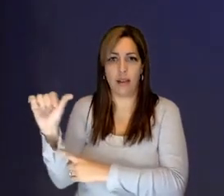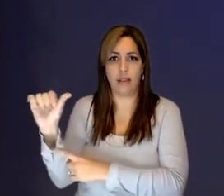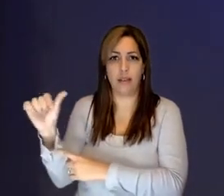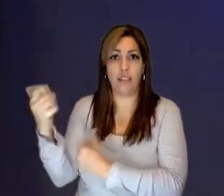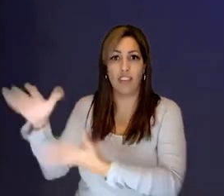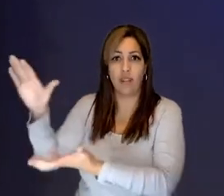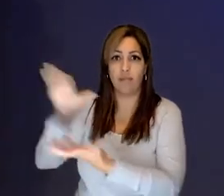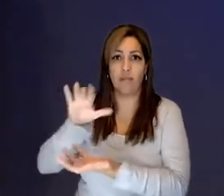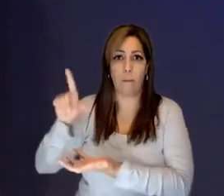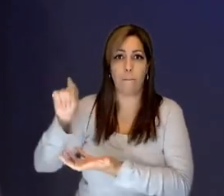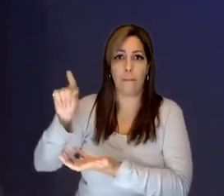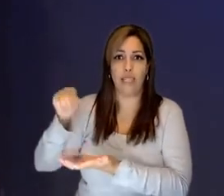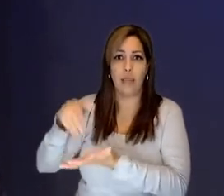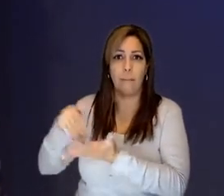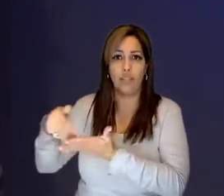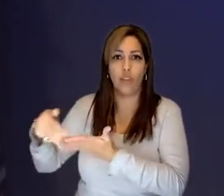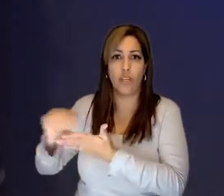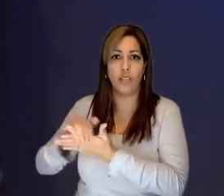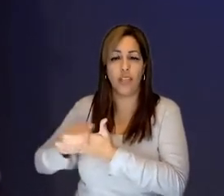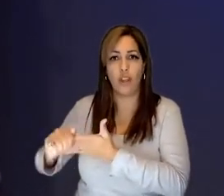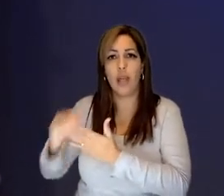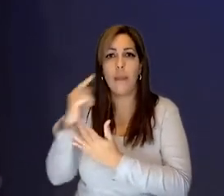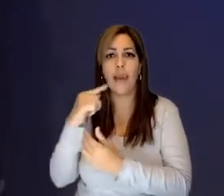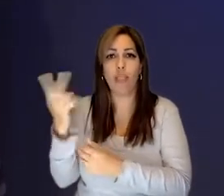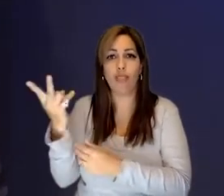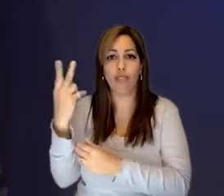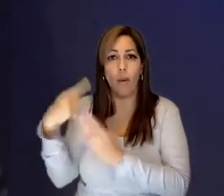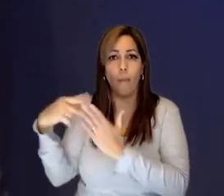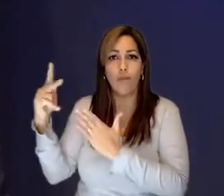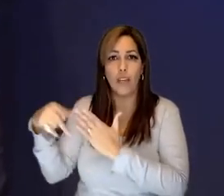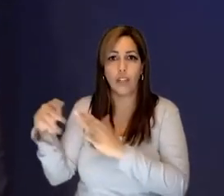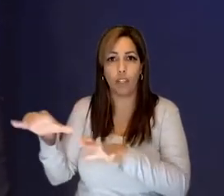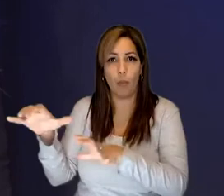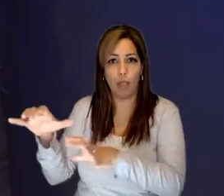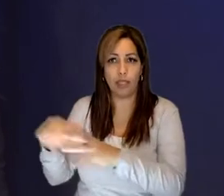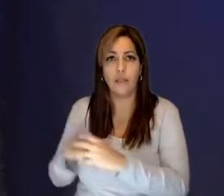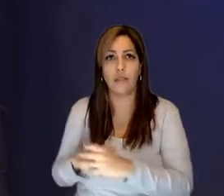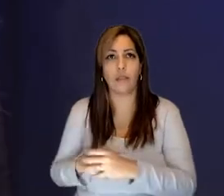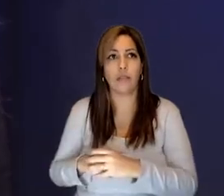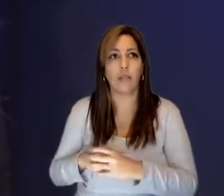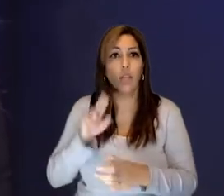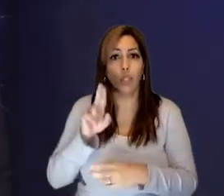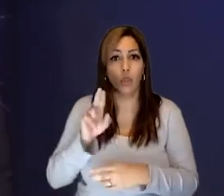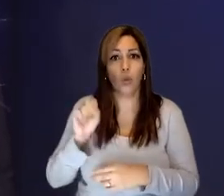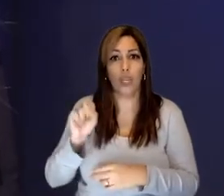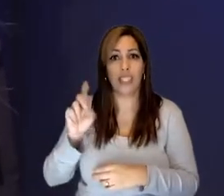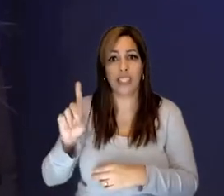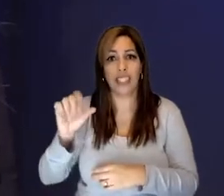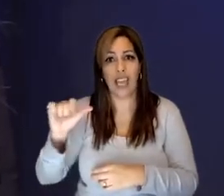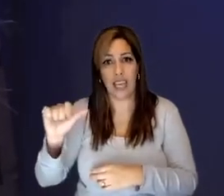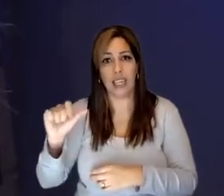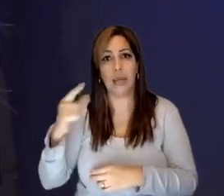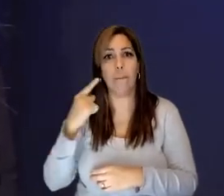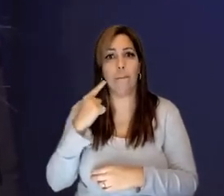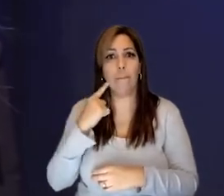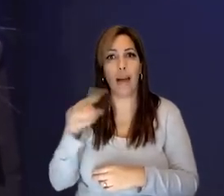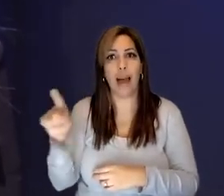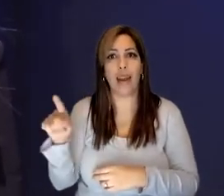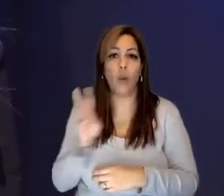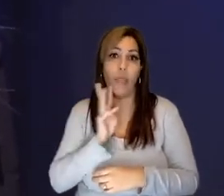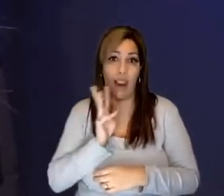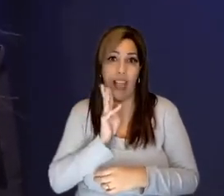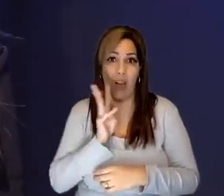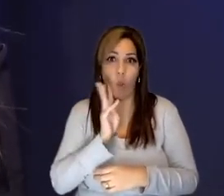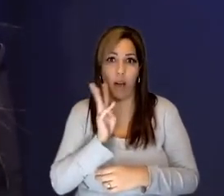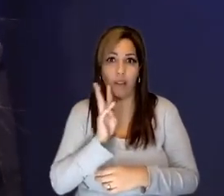que nos ha dado sobre 20 millones de dólares para dos proyectos que estamos allí desarrollando. USDA, como mencioné, para el sistema